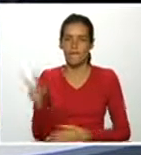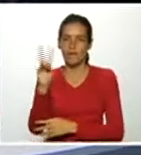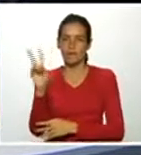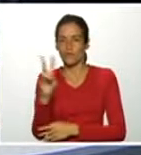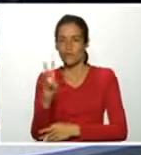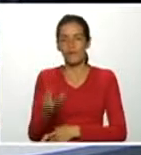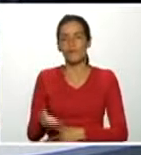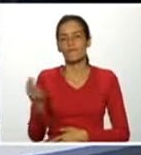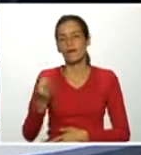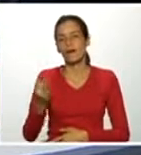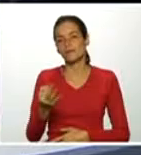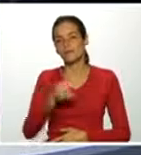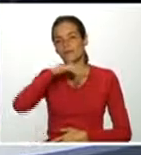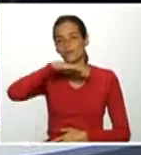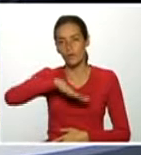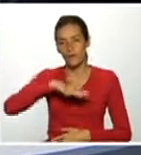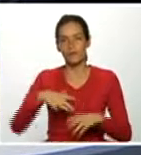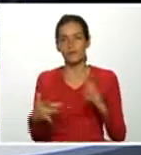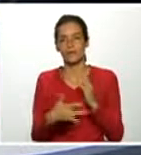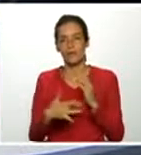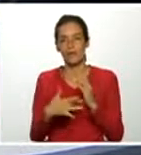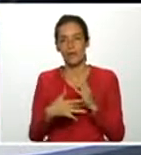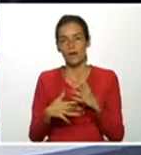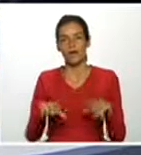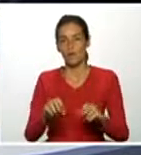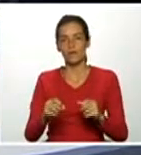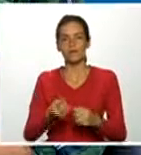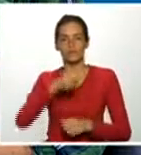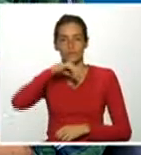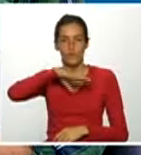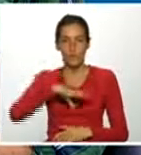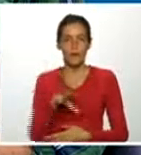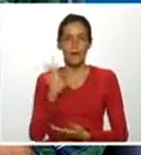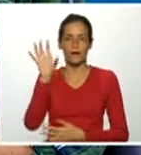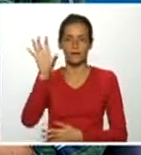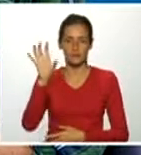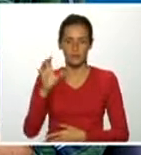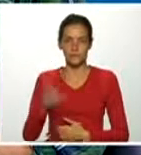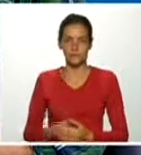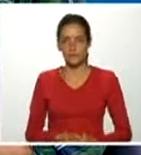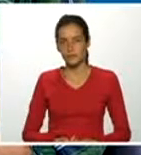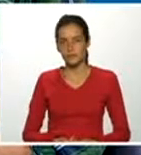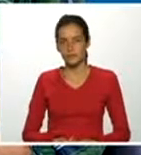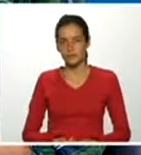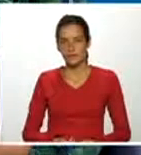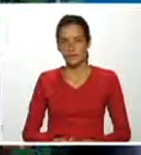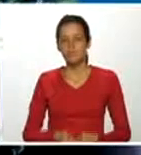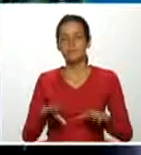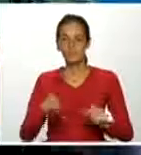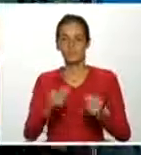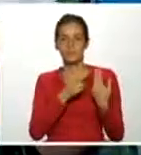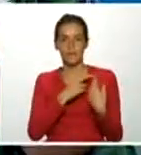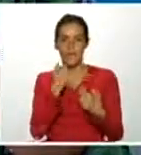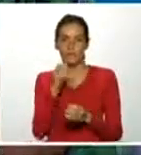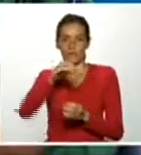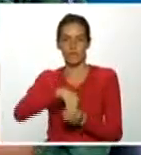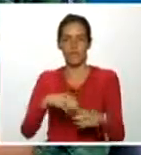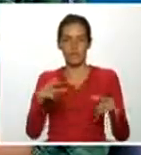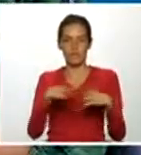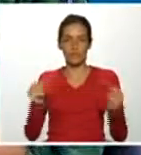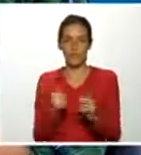sido históricamente una tecnocolonia. Venezuela ha sido históricamente una nación que ha ocupado un rol dentro de todo